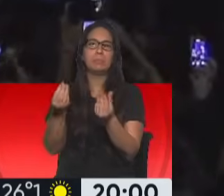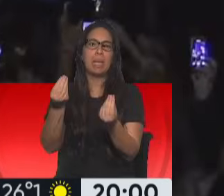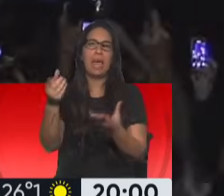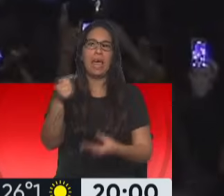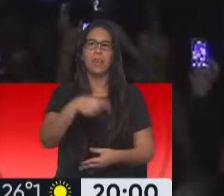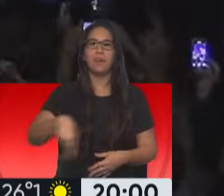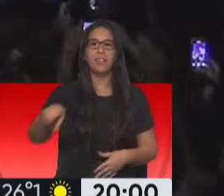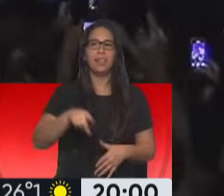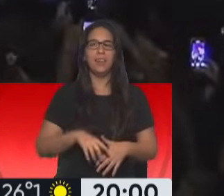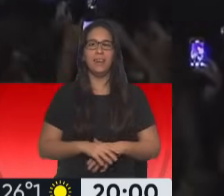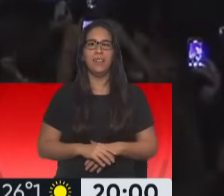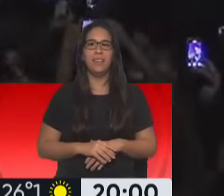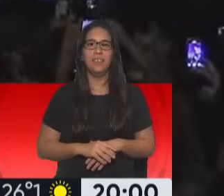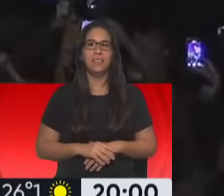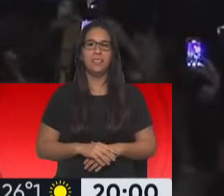Cucas.